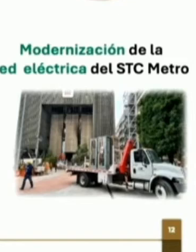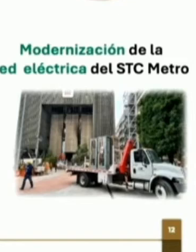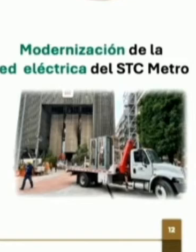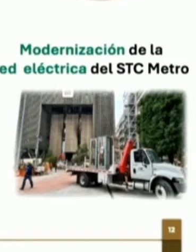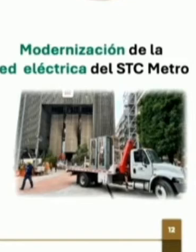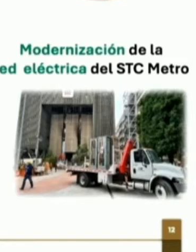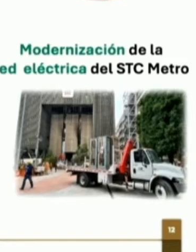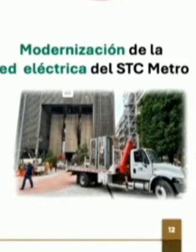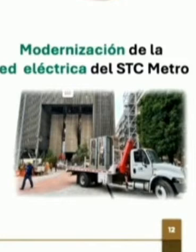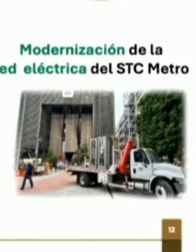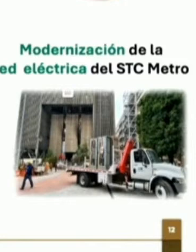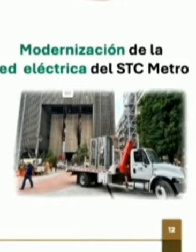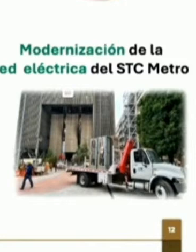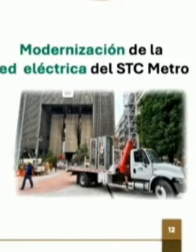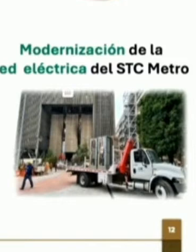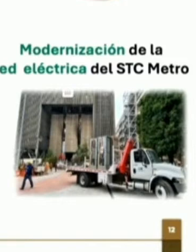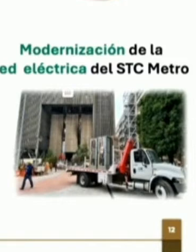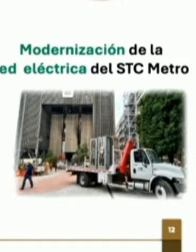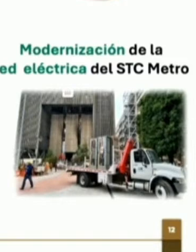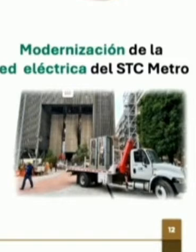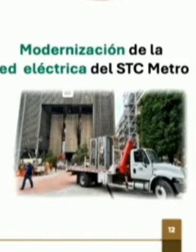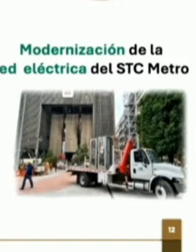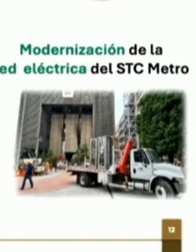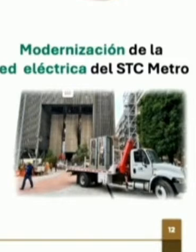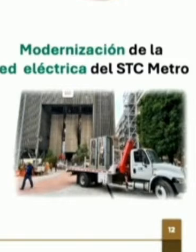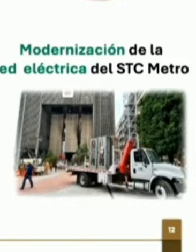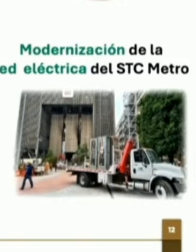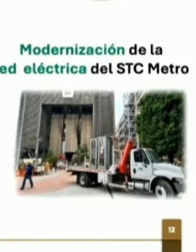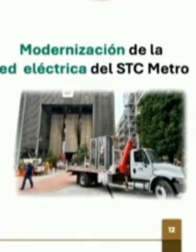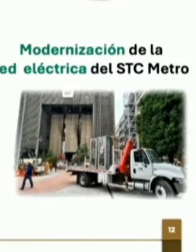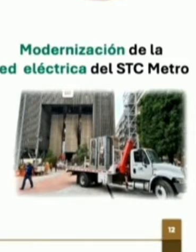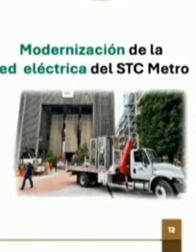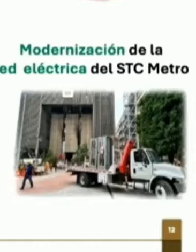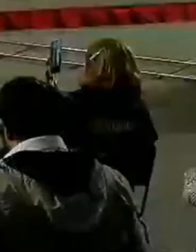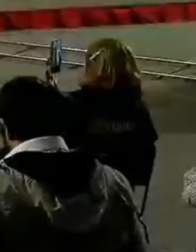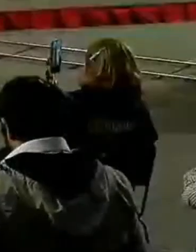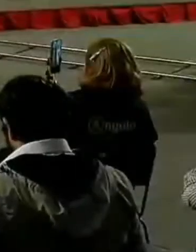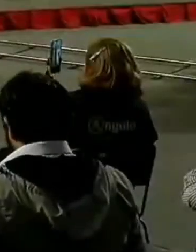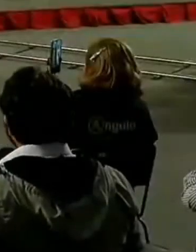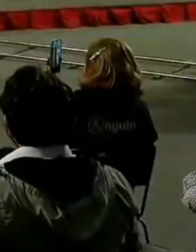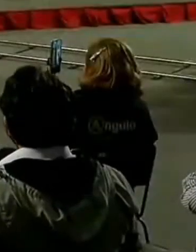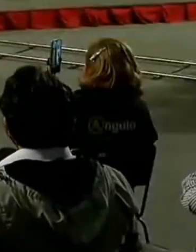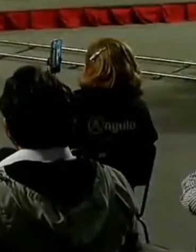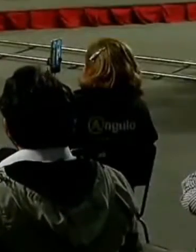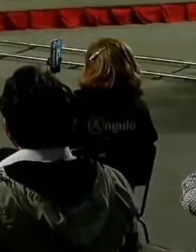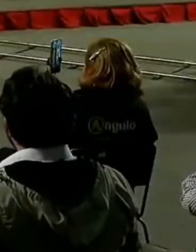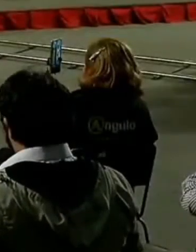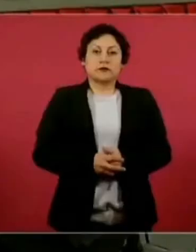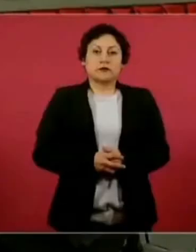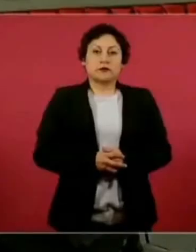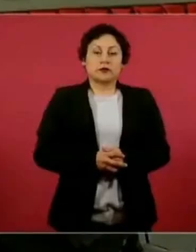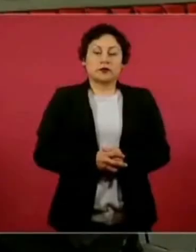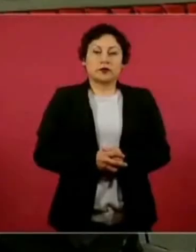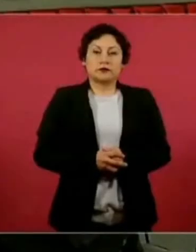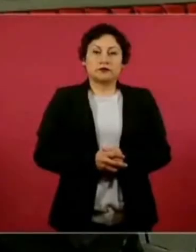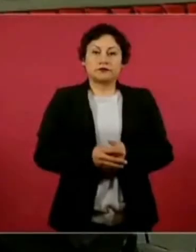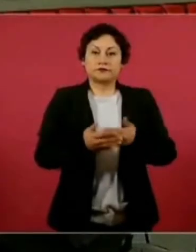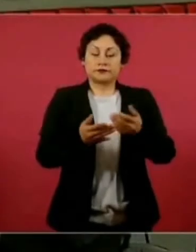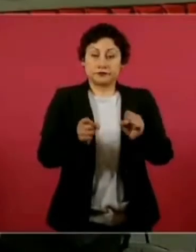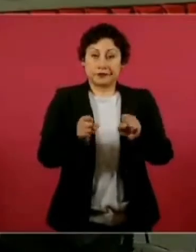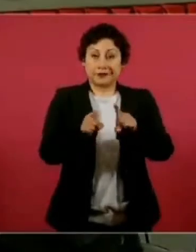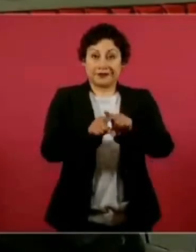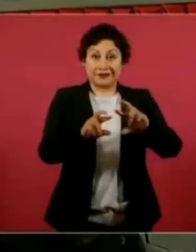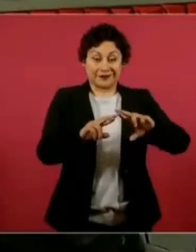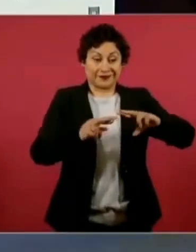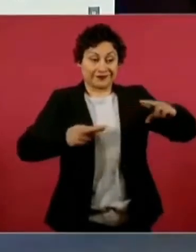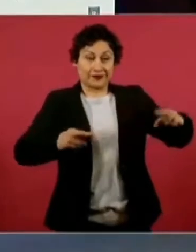poblaciones porque no la han terminado, ¿no? La Red Nacional de Transporte de Datos a través de la fibra óptica que las propias líneas de transmisión y